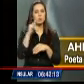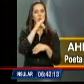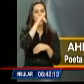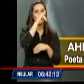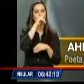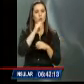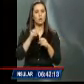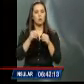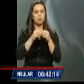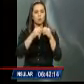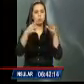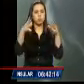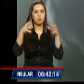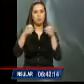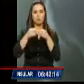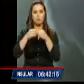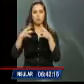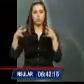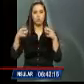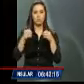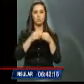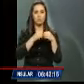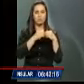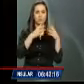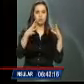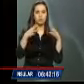¿Los bombardeos?